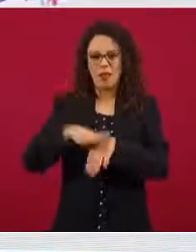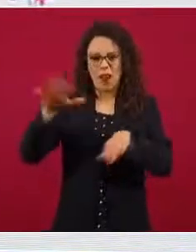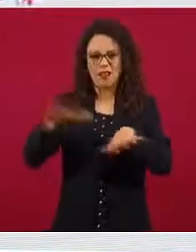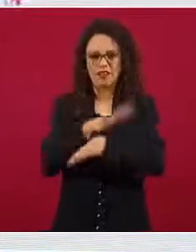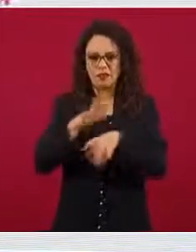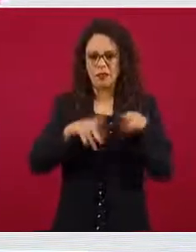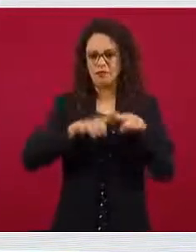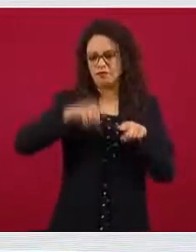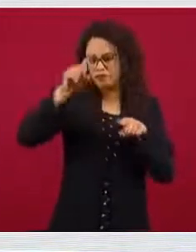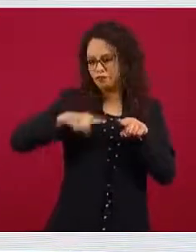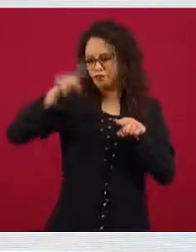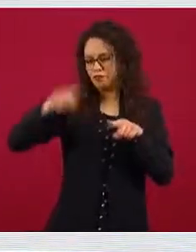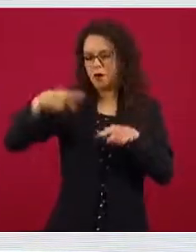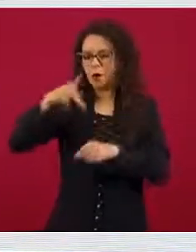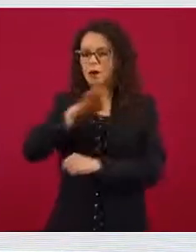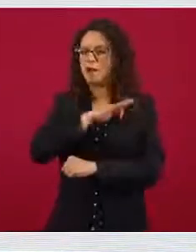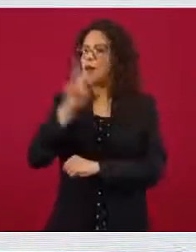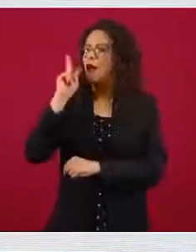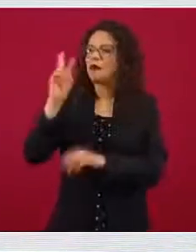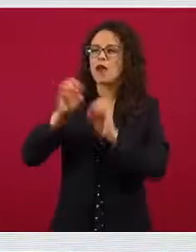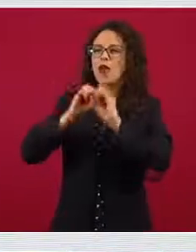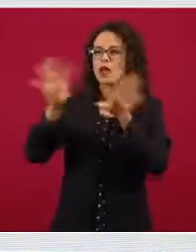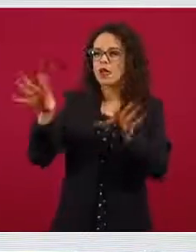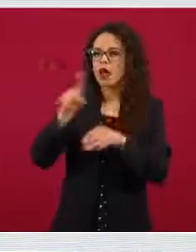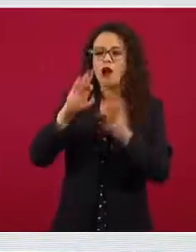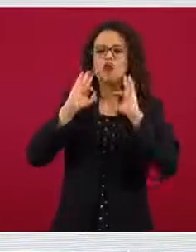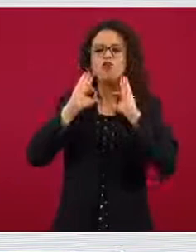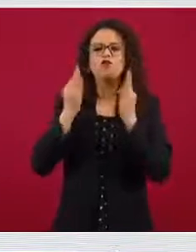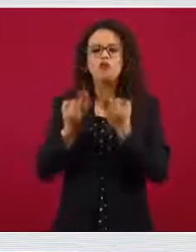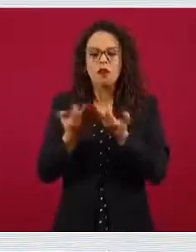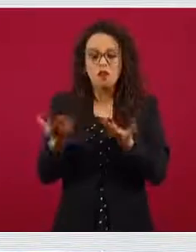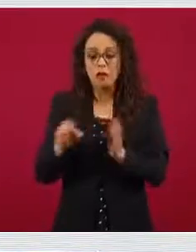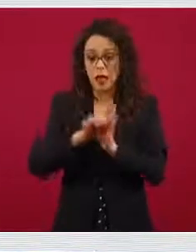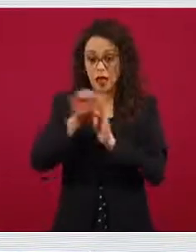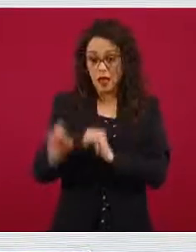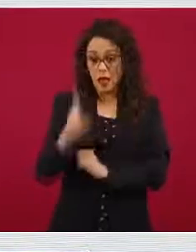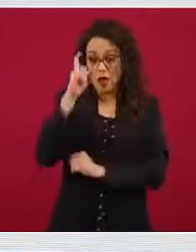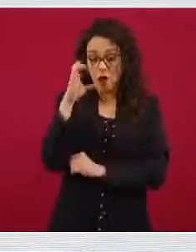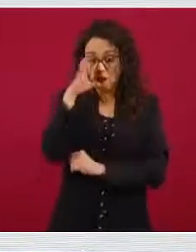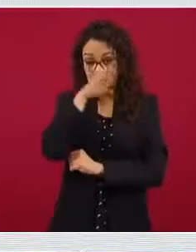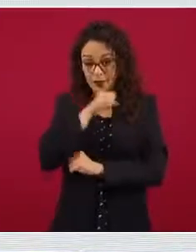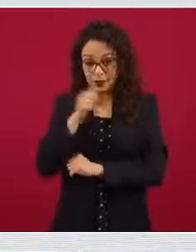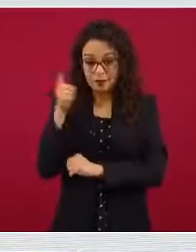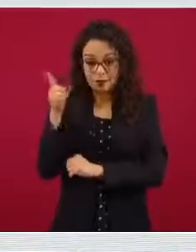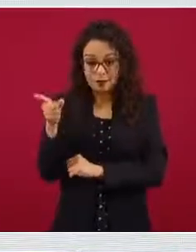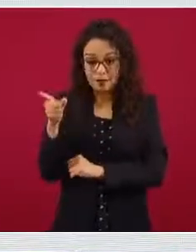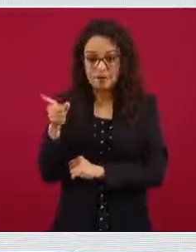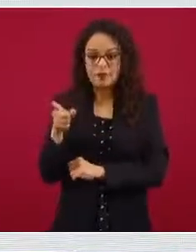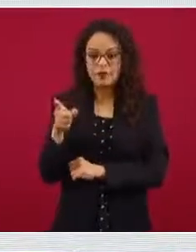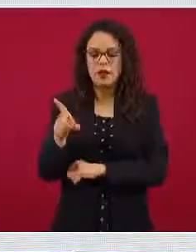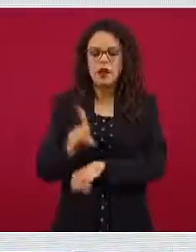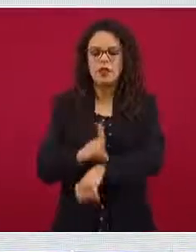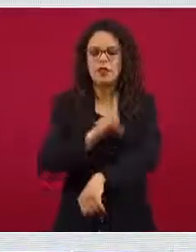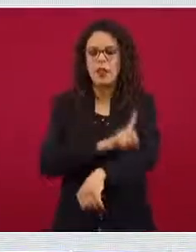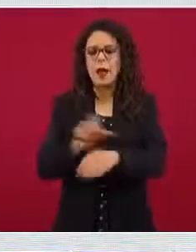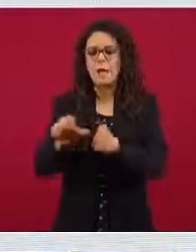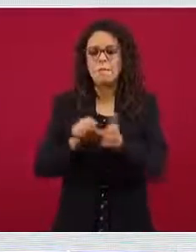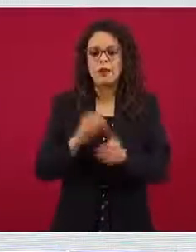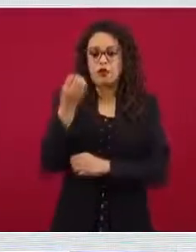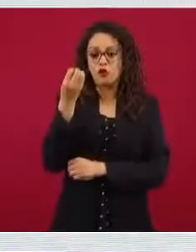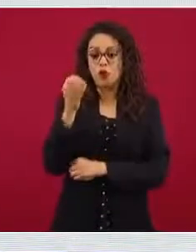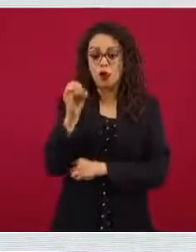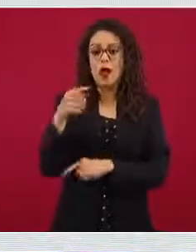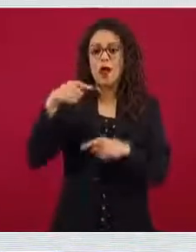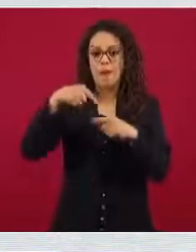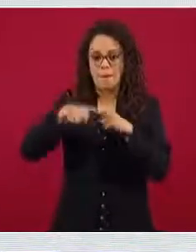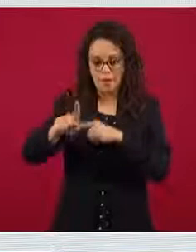podemos reconocer tendencias y aquí vemos que en el caso de Aguascalientes desde octubre empezó este